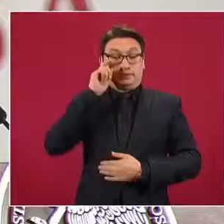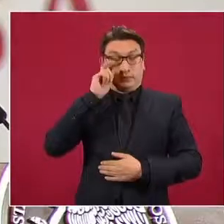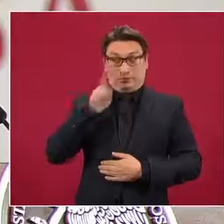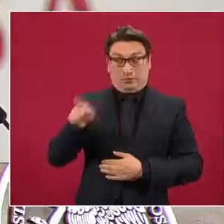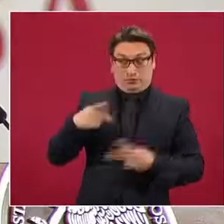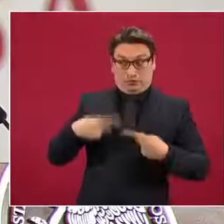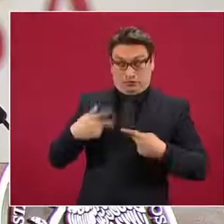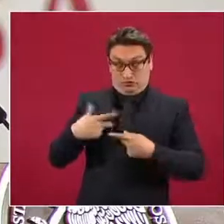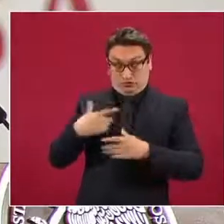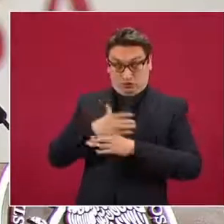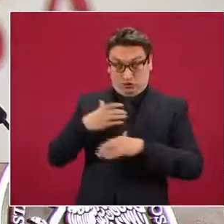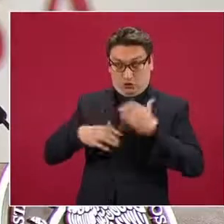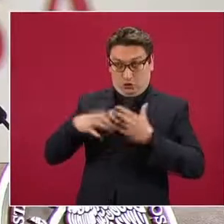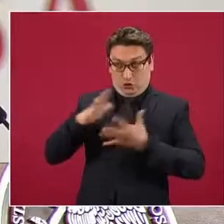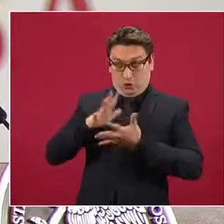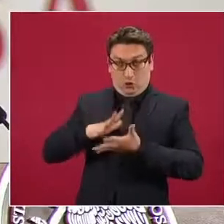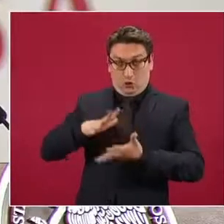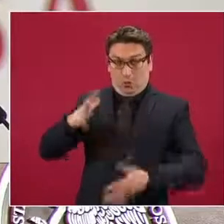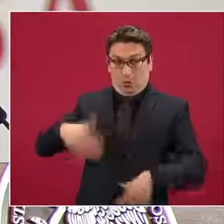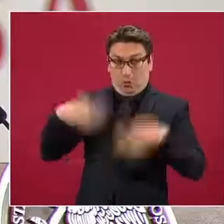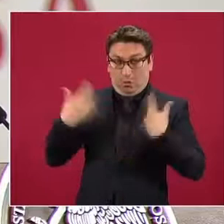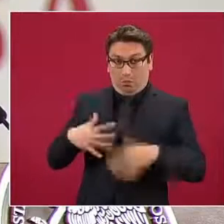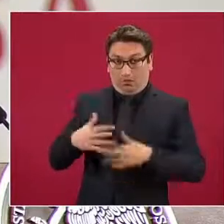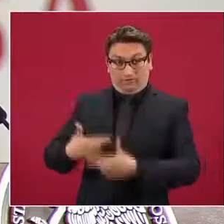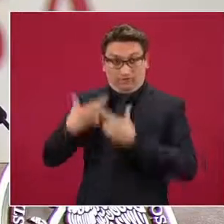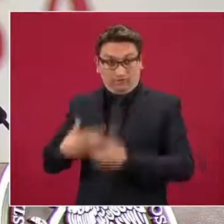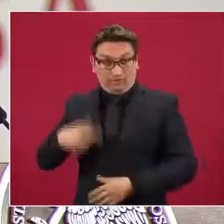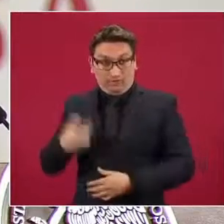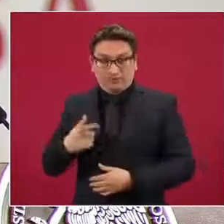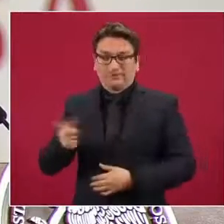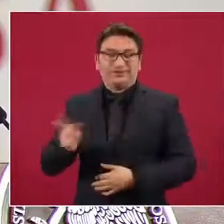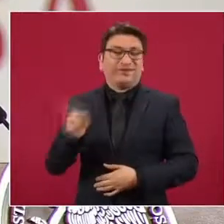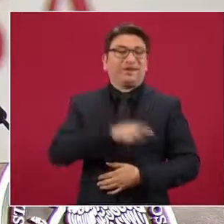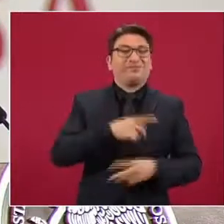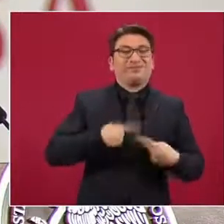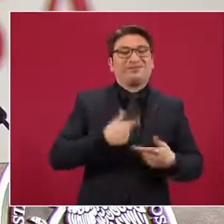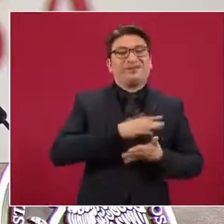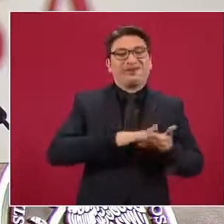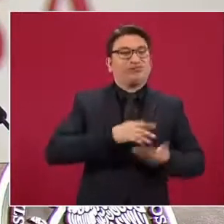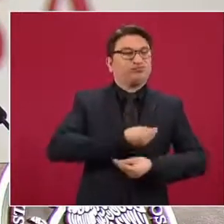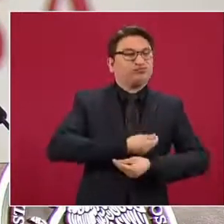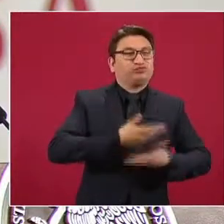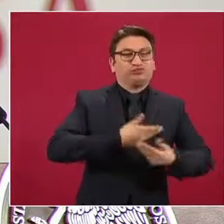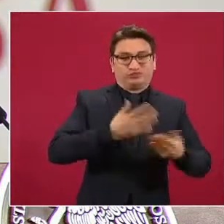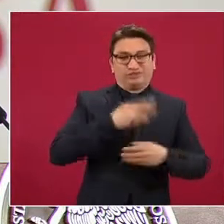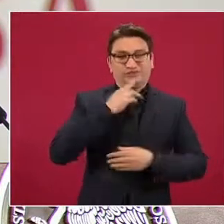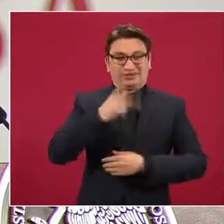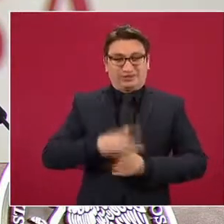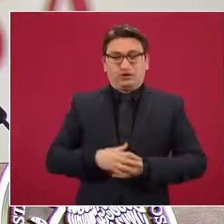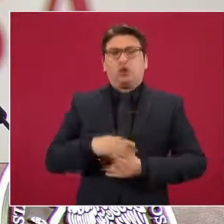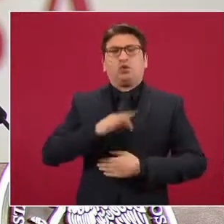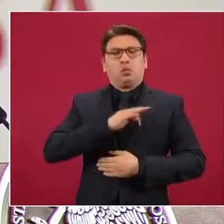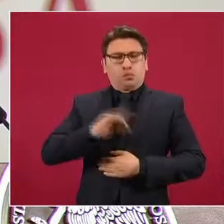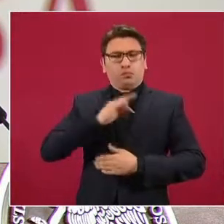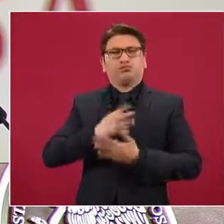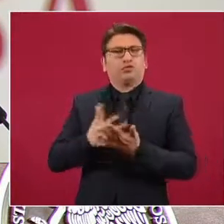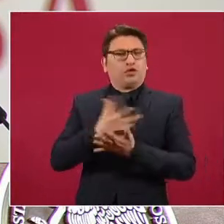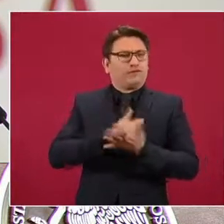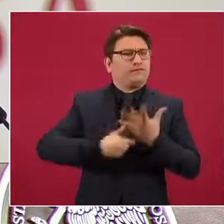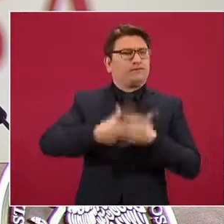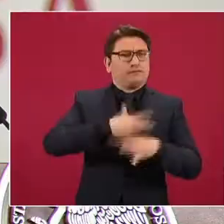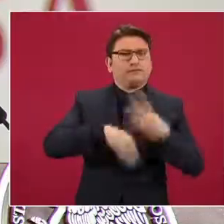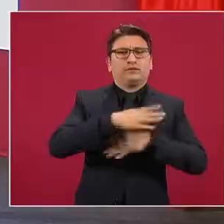tiene más, sino el más generoso. Es lícito poseer y acrecentar bienes materiales por medio de